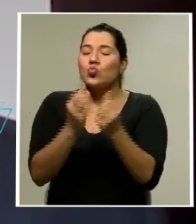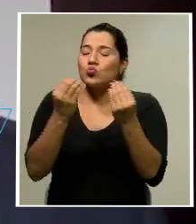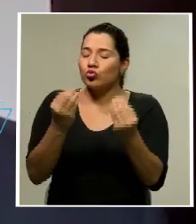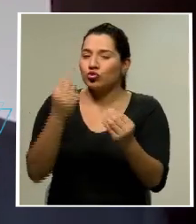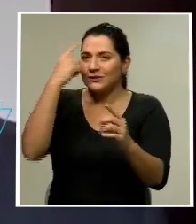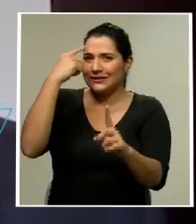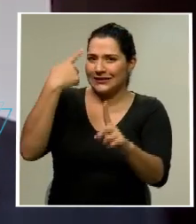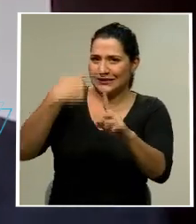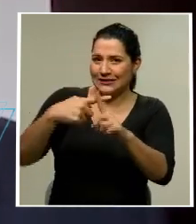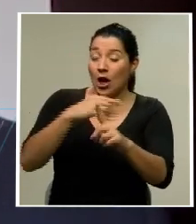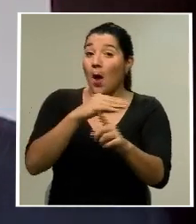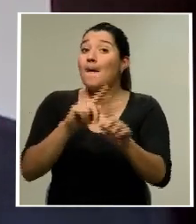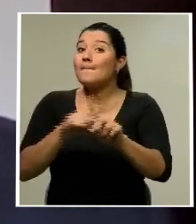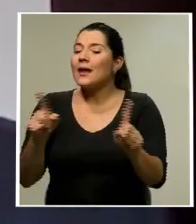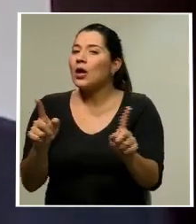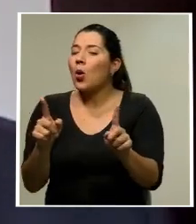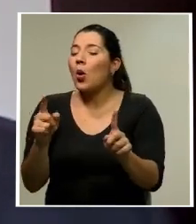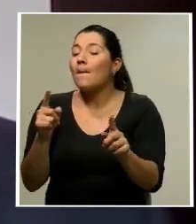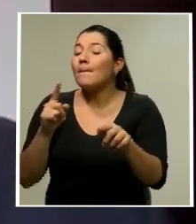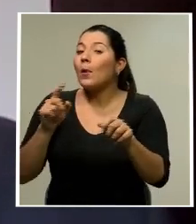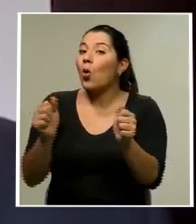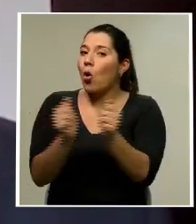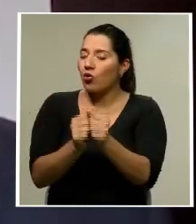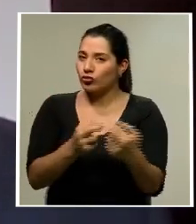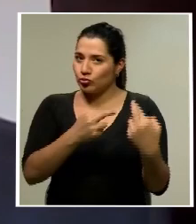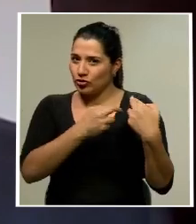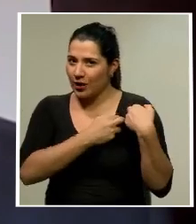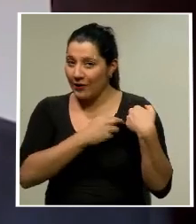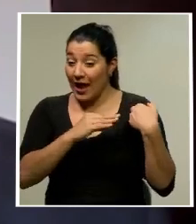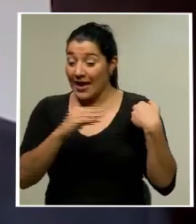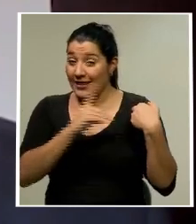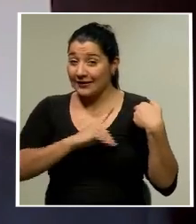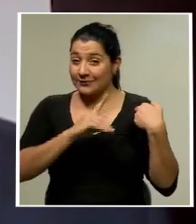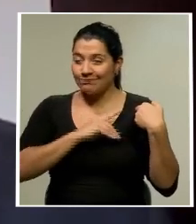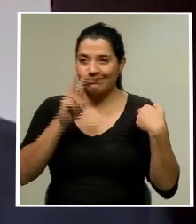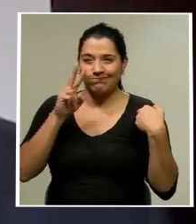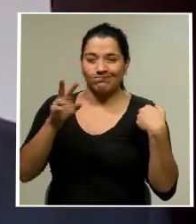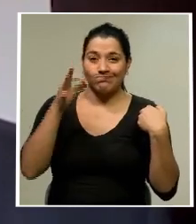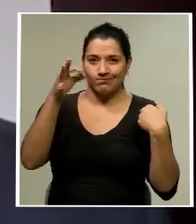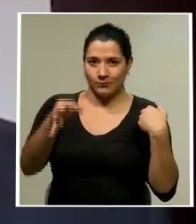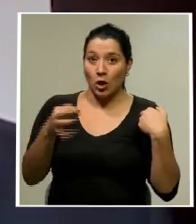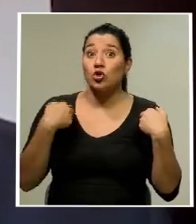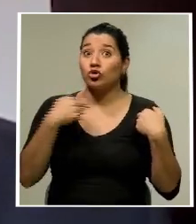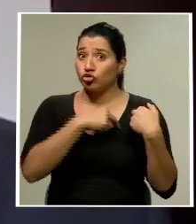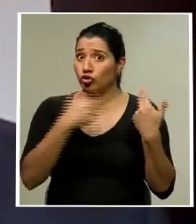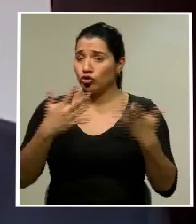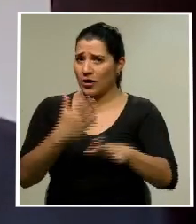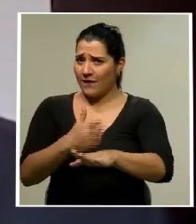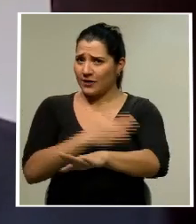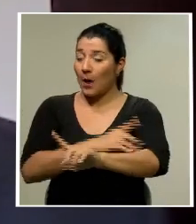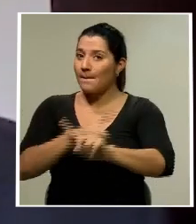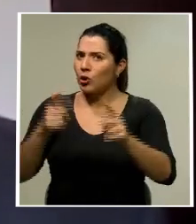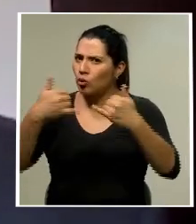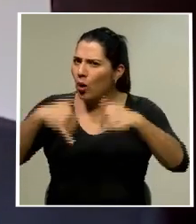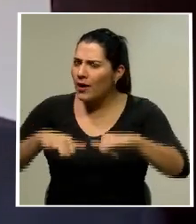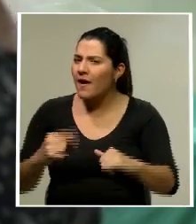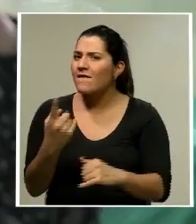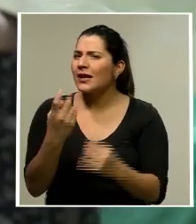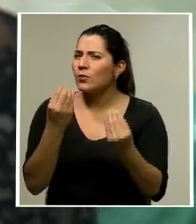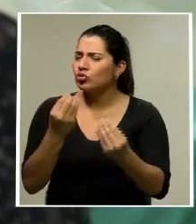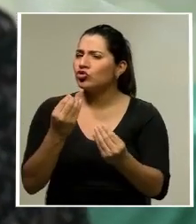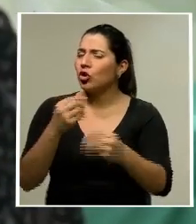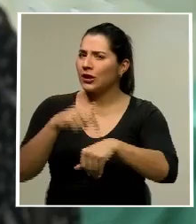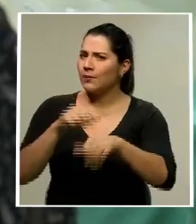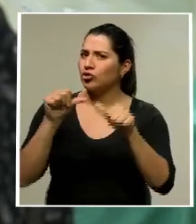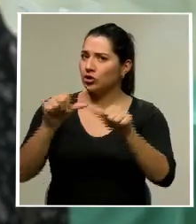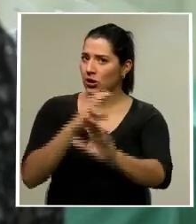y disciplina el futuro, recordando que estamos dando un paso importante, pero que aún nos queda tiempo por cuidarnos. Todos